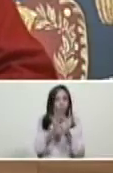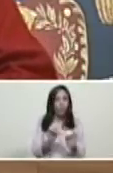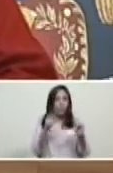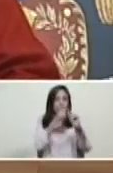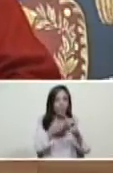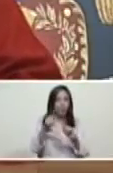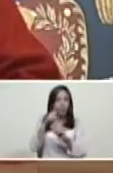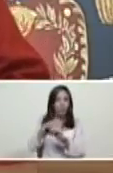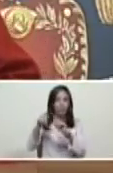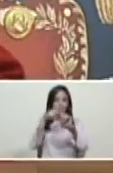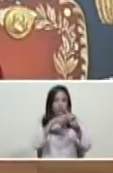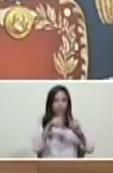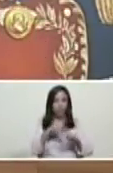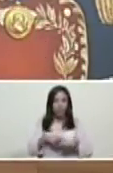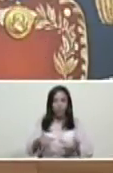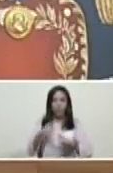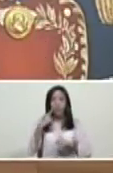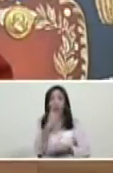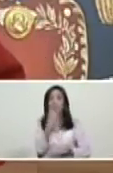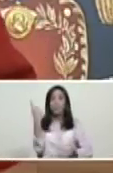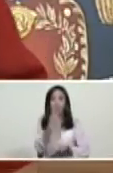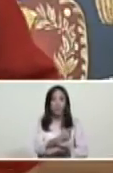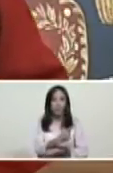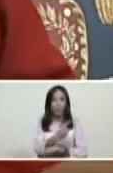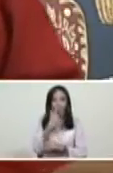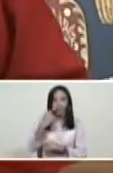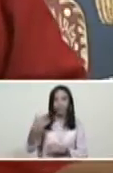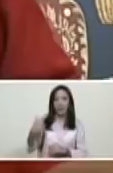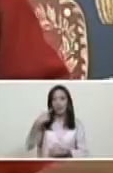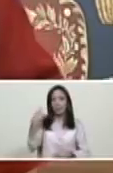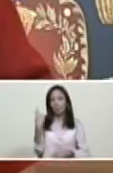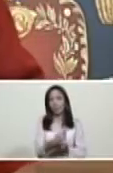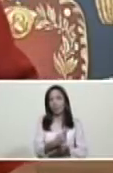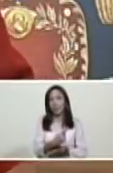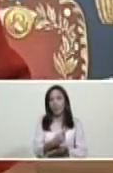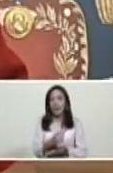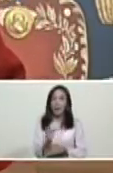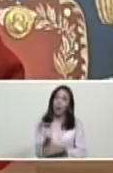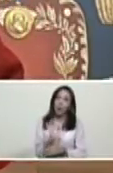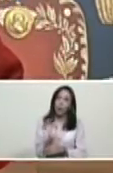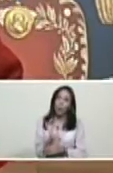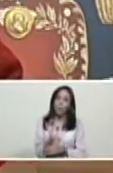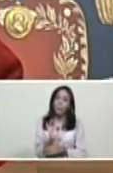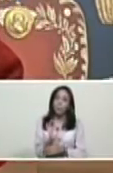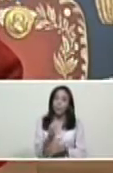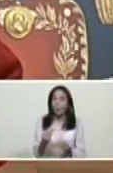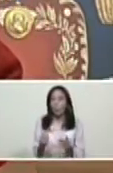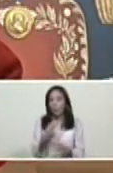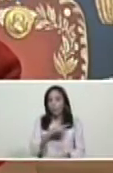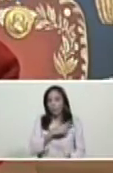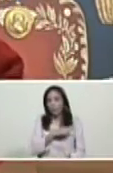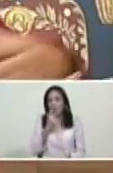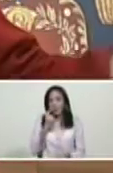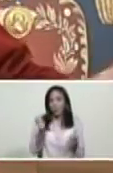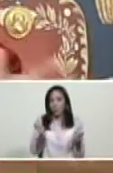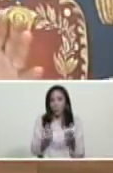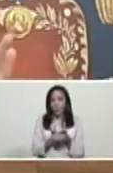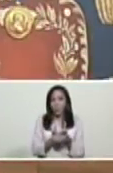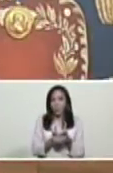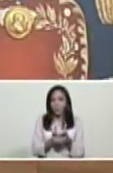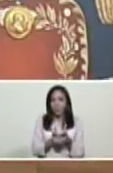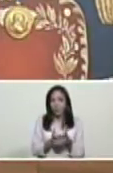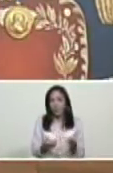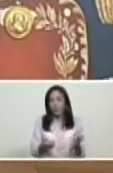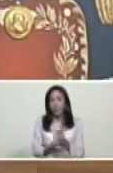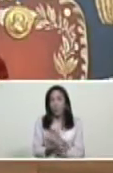la dictadura militar abierta de Juan Vicente Gómez o la falsa democracia de las minorías del pacto de